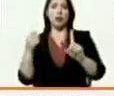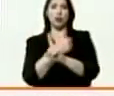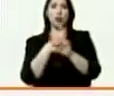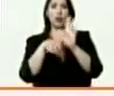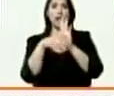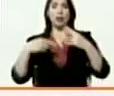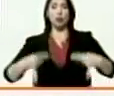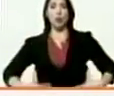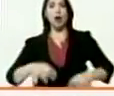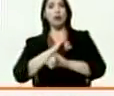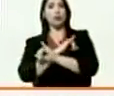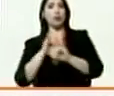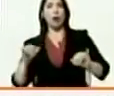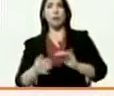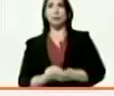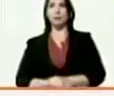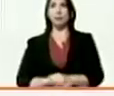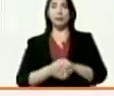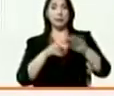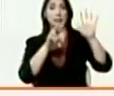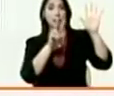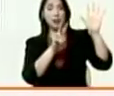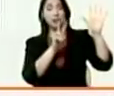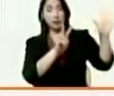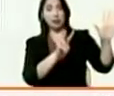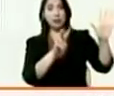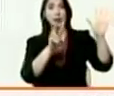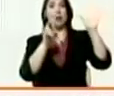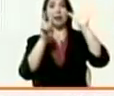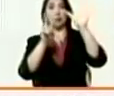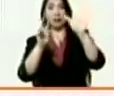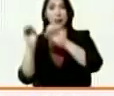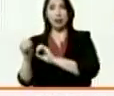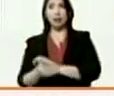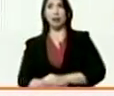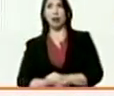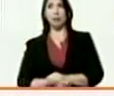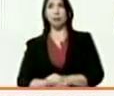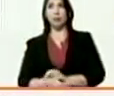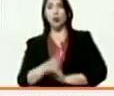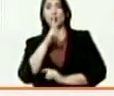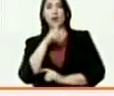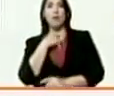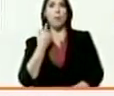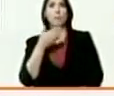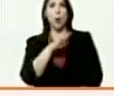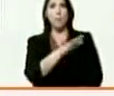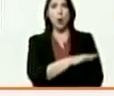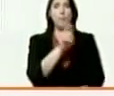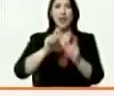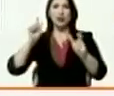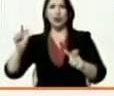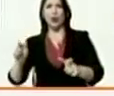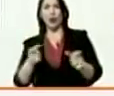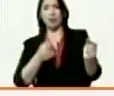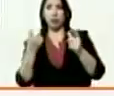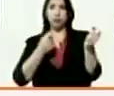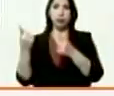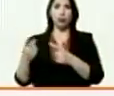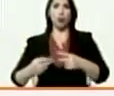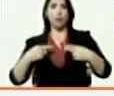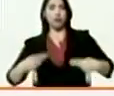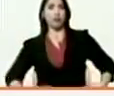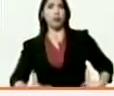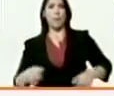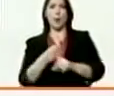acosados 770 por los lamentables delitos de homicidio, tortura, tratos crueles, inhumanos o